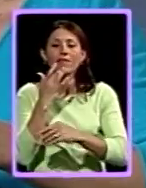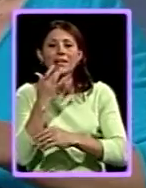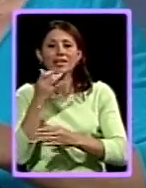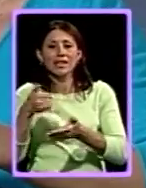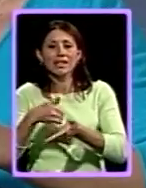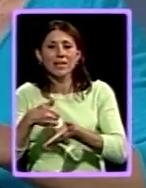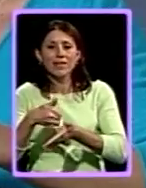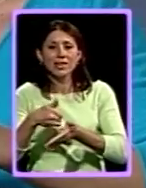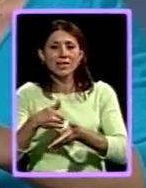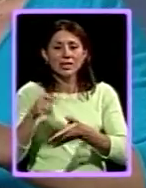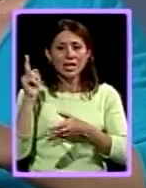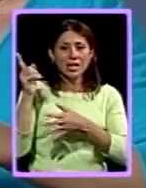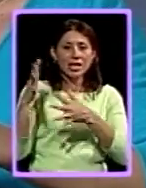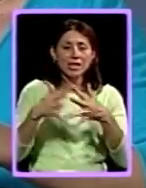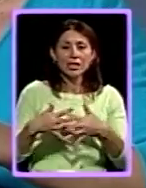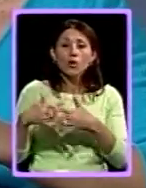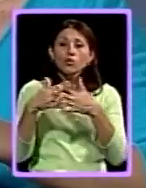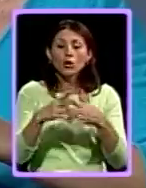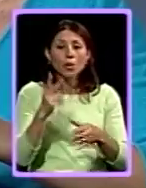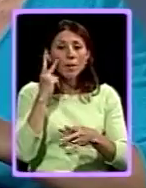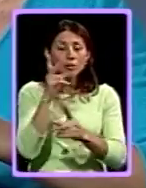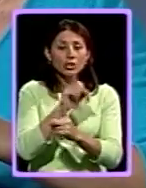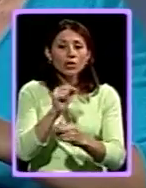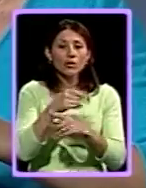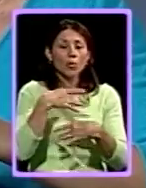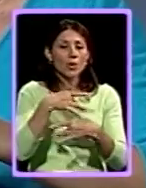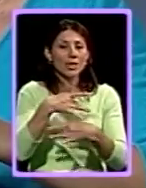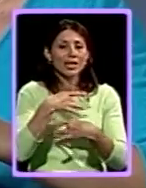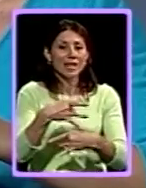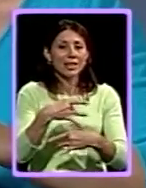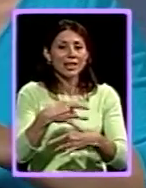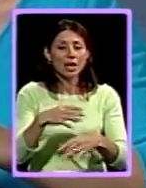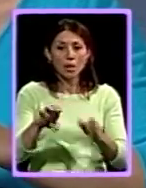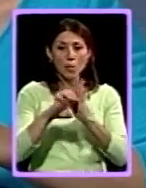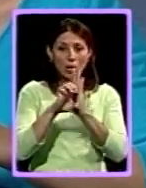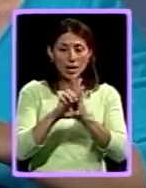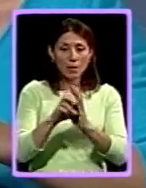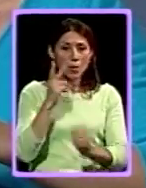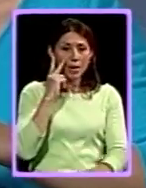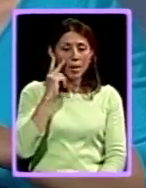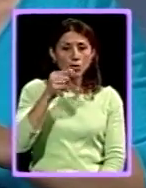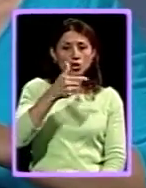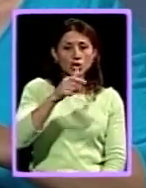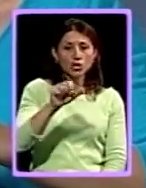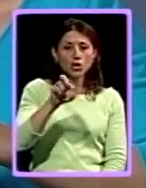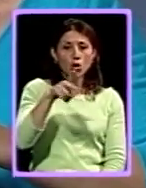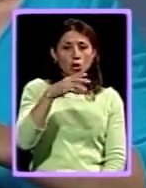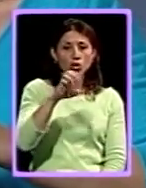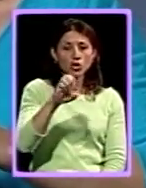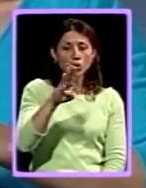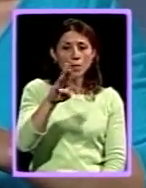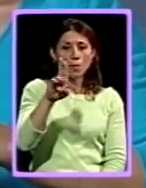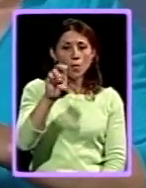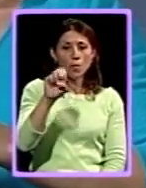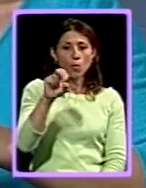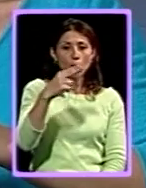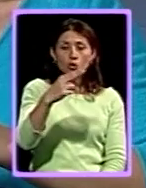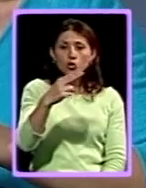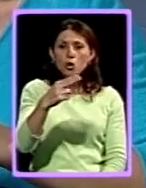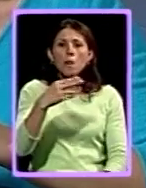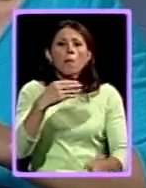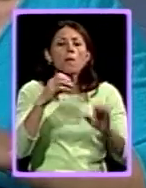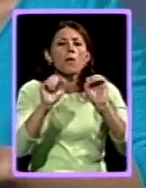en la última elección fue muy interesante porque, por ejemplo, uno veía que George Bush podía decir cualquier cosa pero tenía un apoyo tan